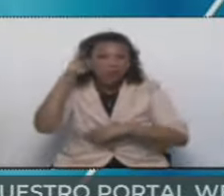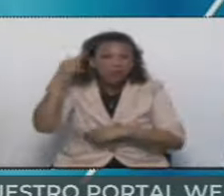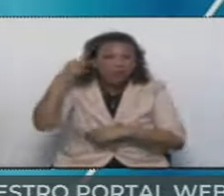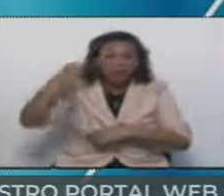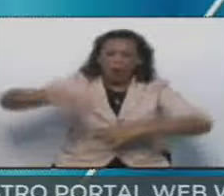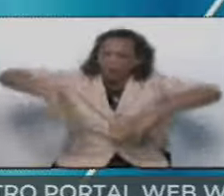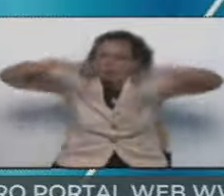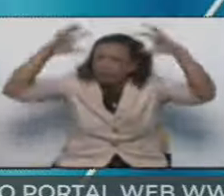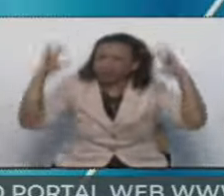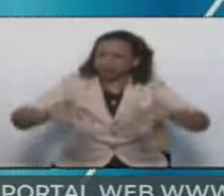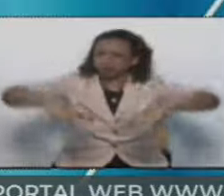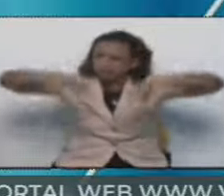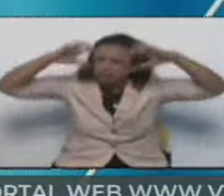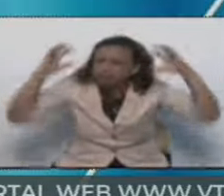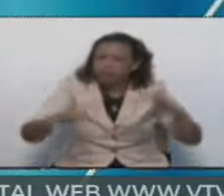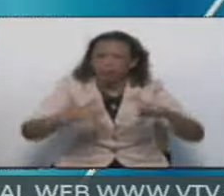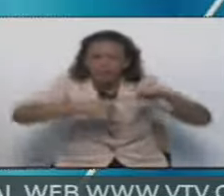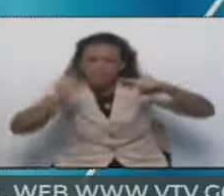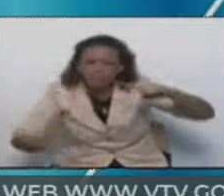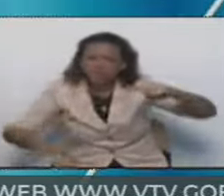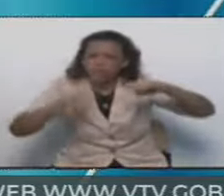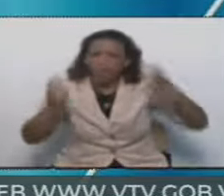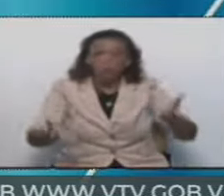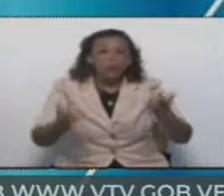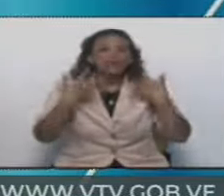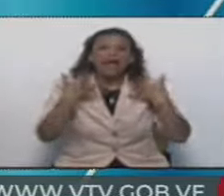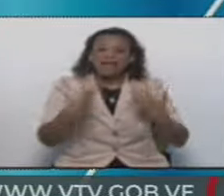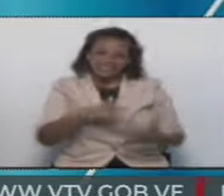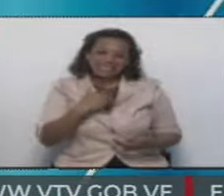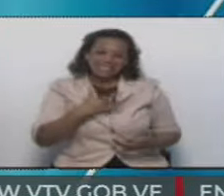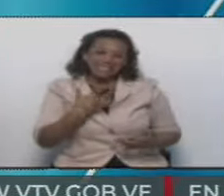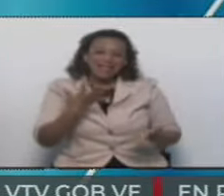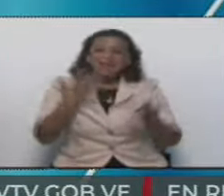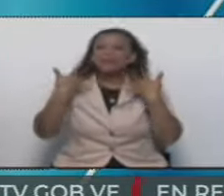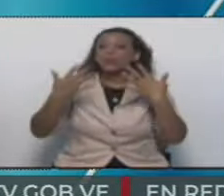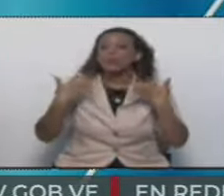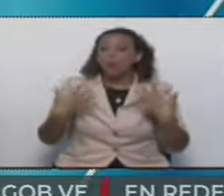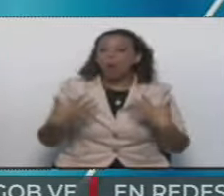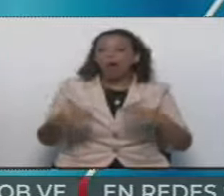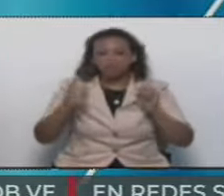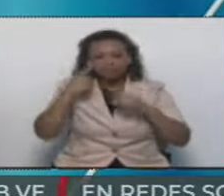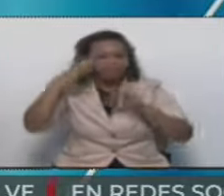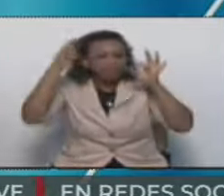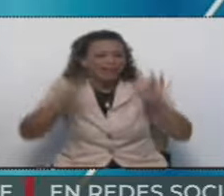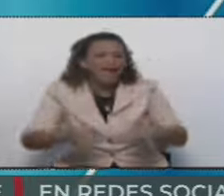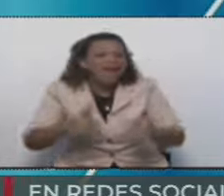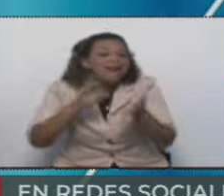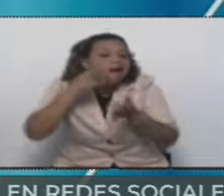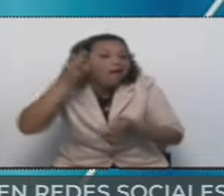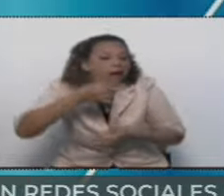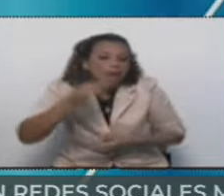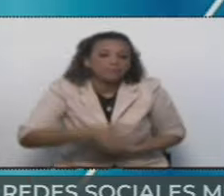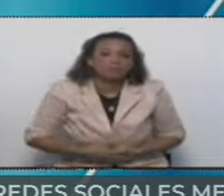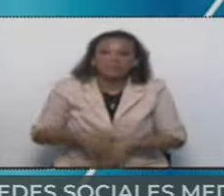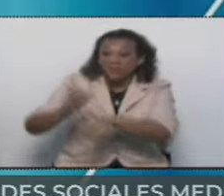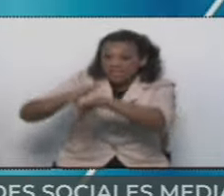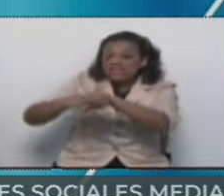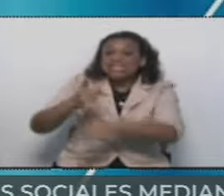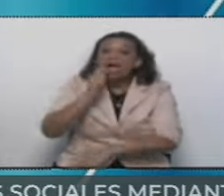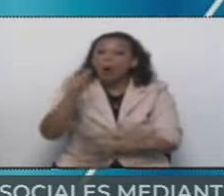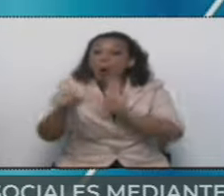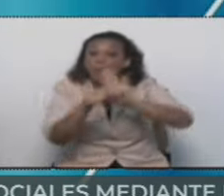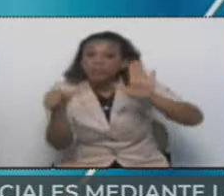agua, un aguacero refrescante, bendecido para nuestro país. Y además, ¿qué dice la Constitución?